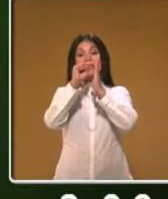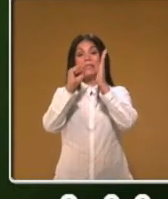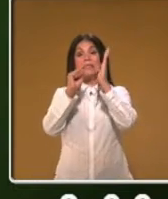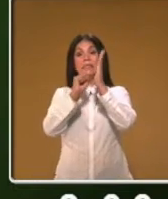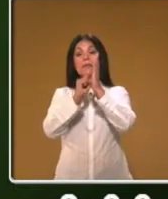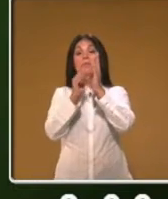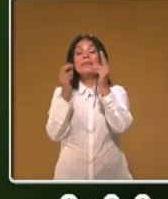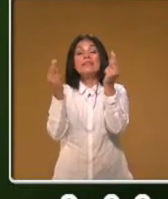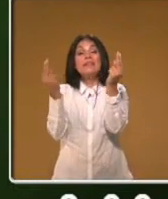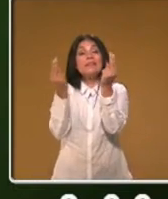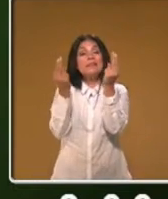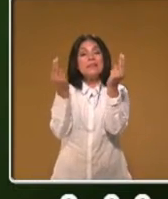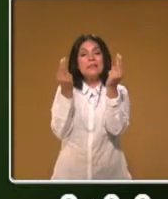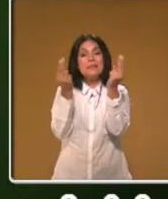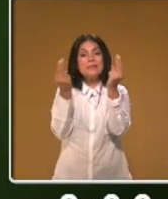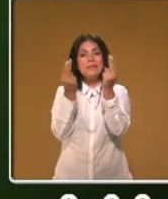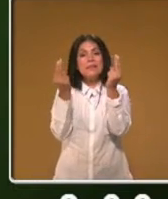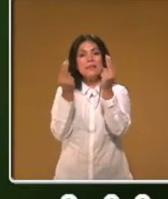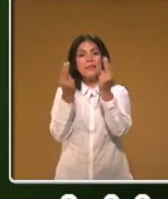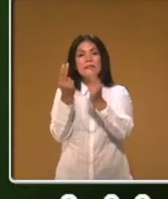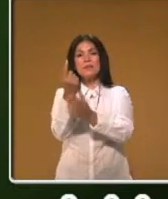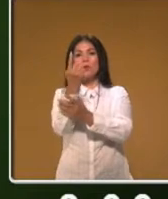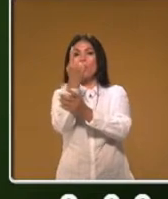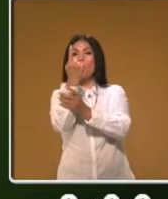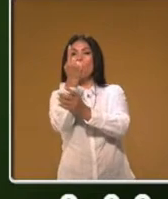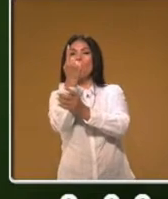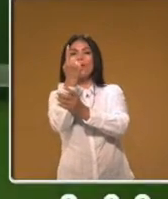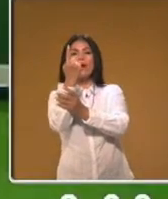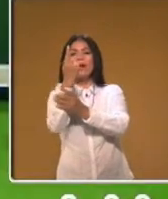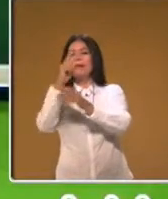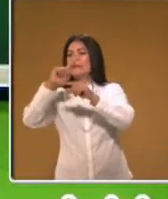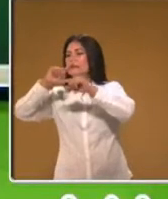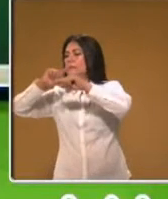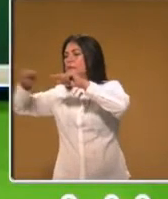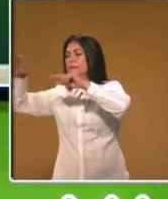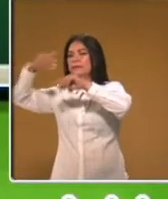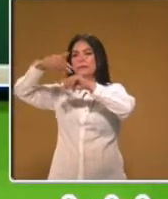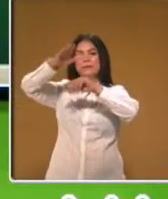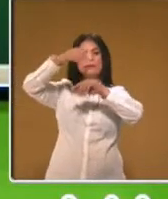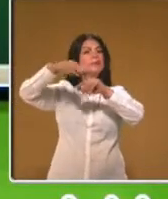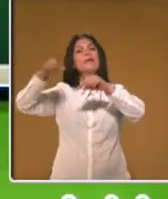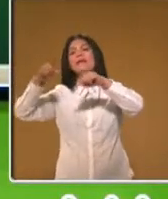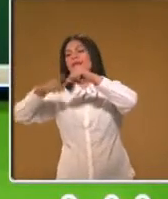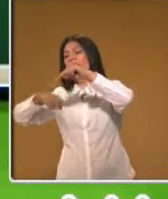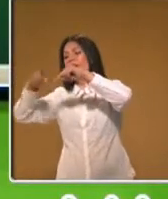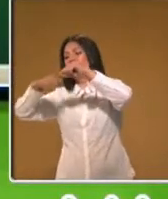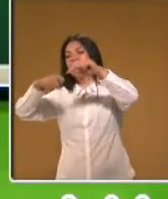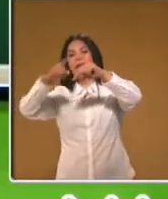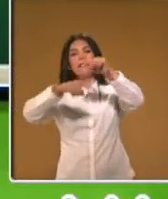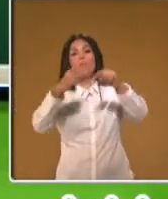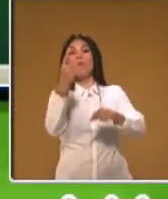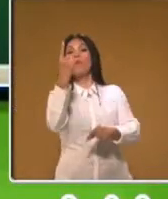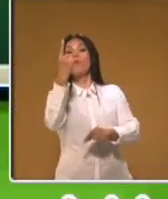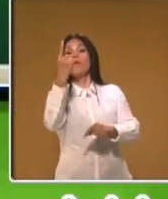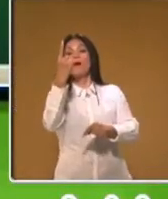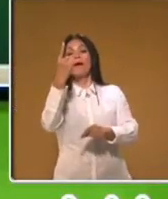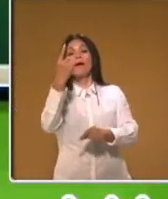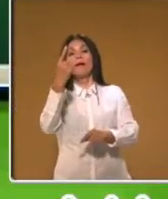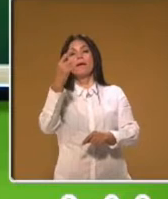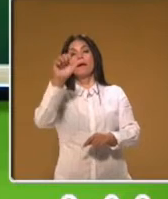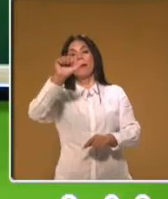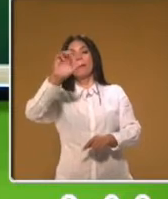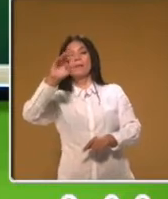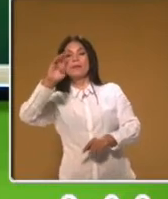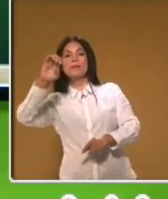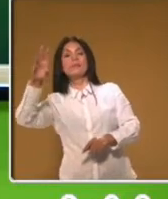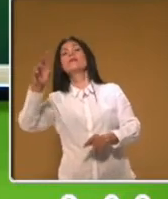que necesitamos es tener una sola letra, una representación de una letra. Es por ello que ahora desaparezco